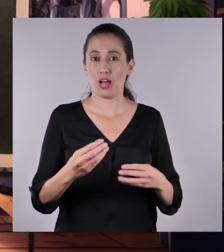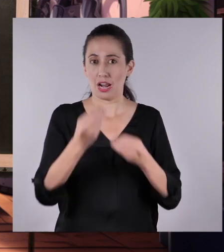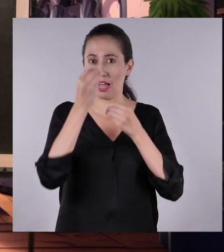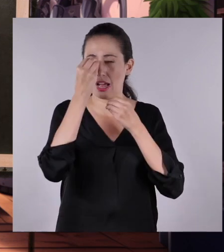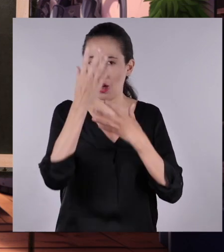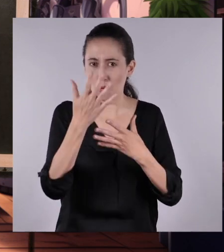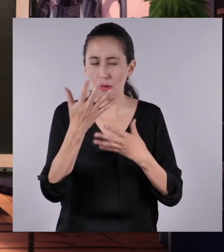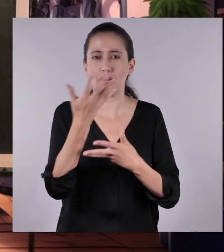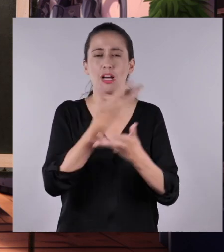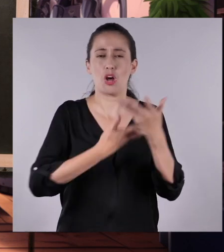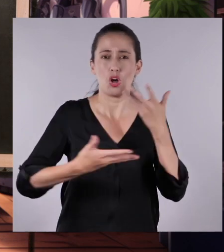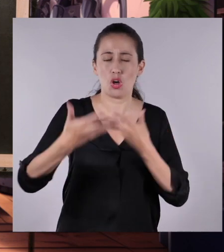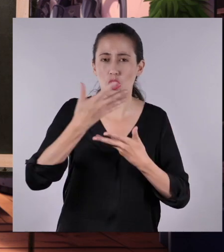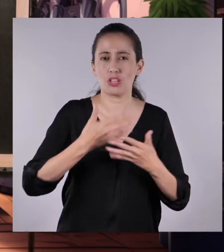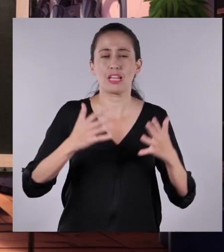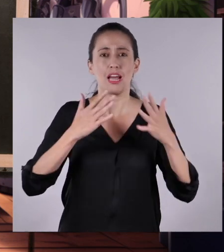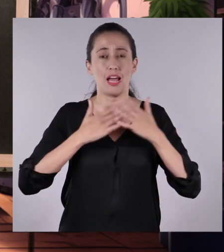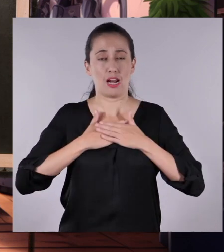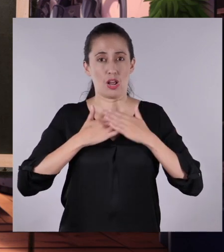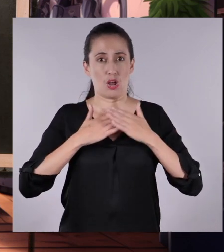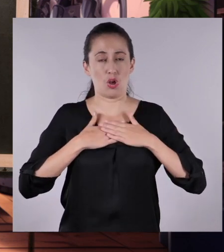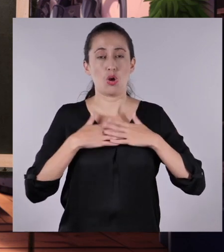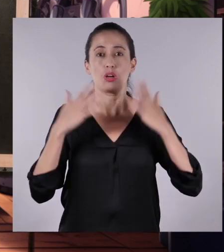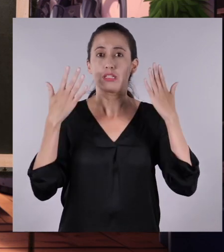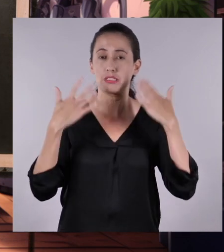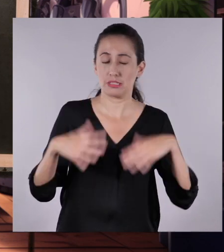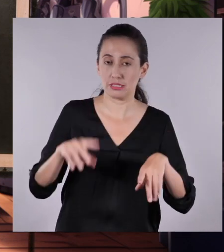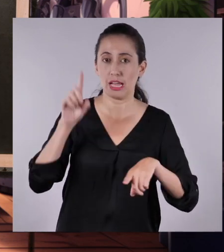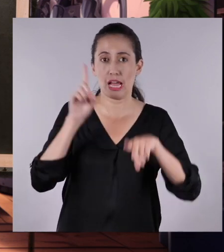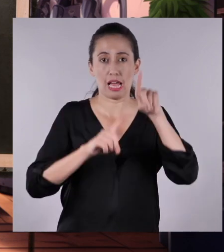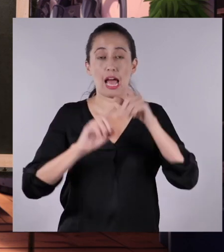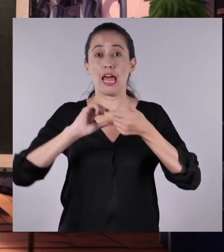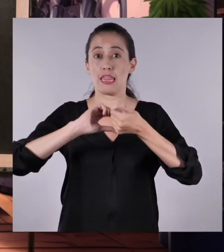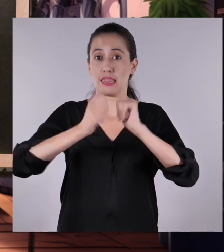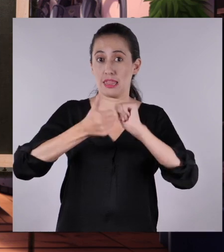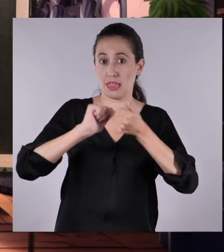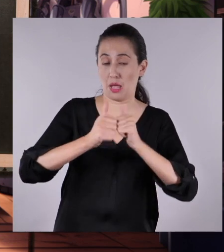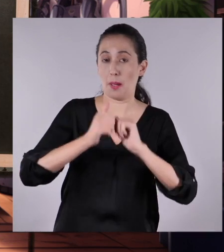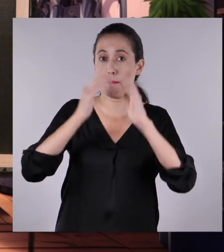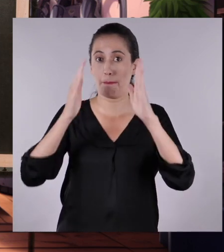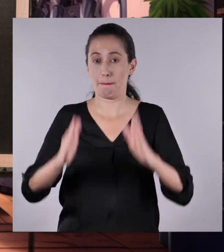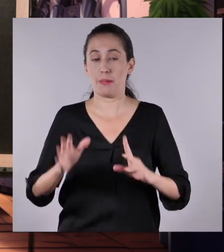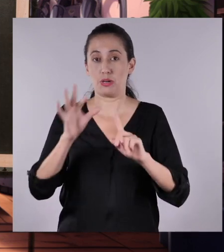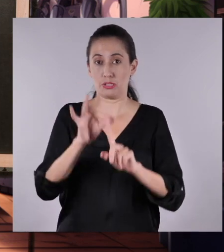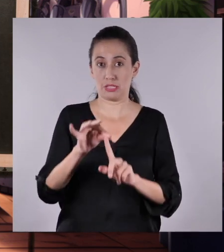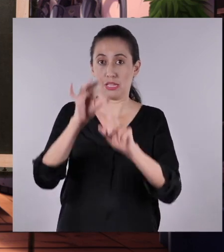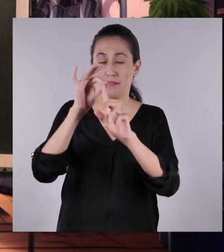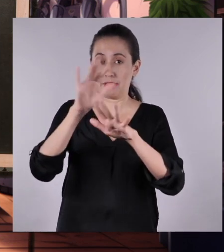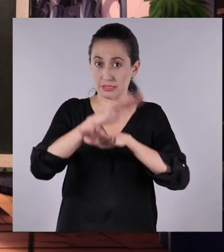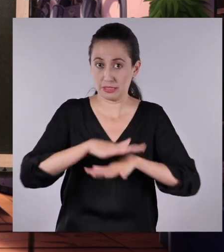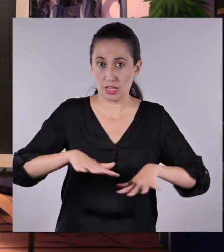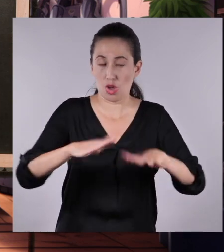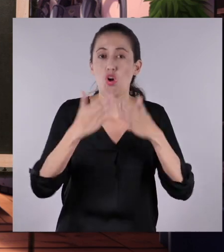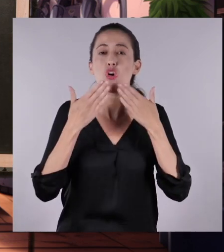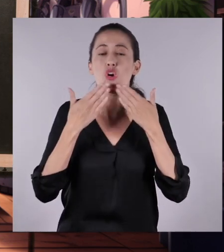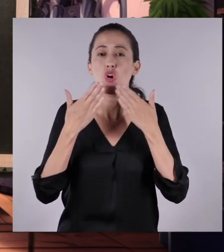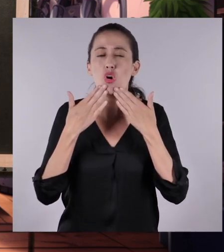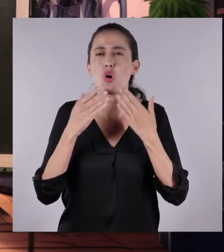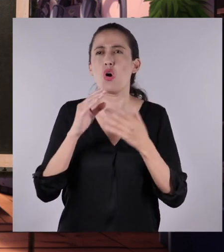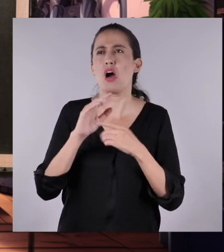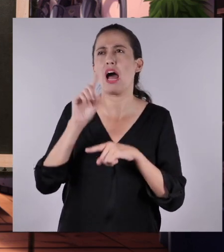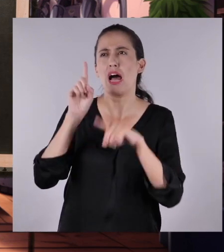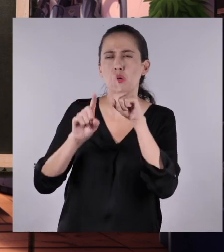Ahora te voy a contar todo sobre la marcha. En Ecuador tenemos deportistas muy destacados en esta disciplina,